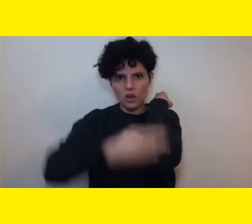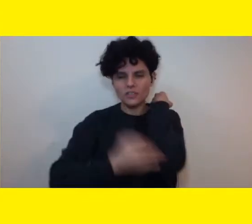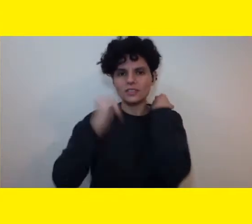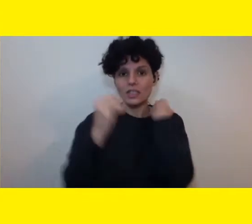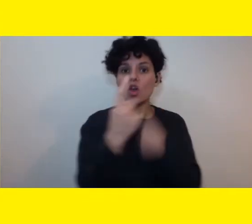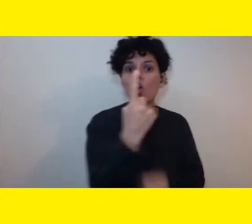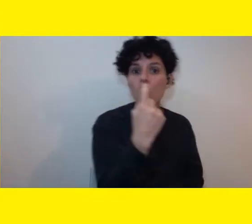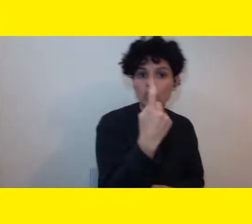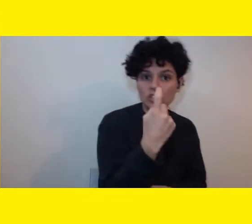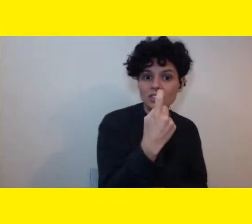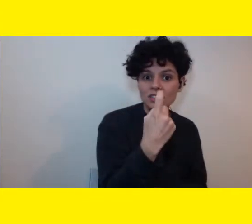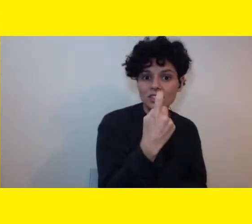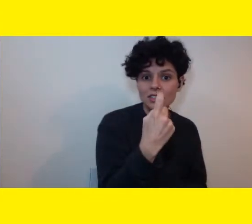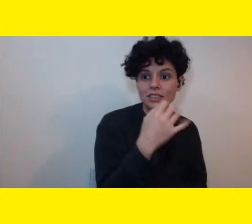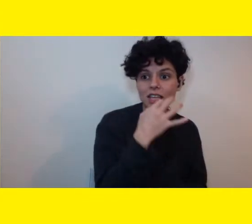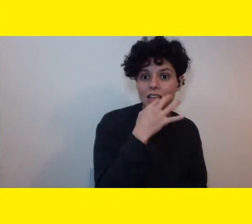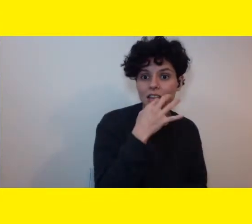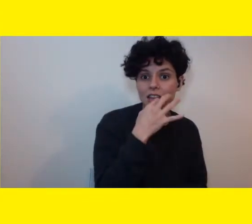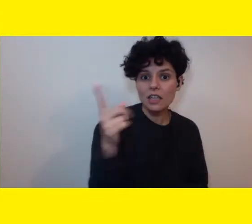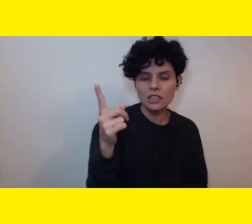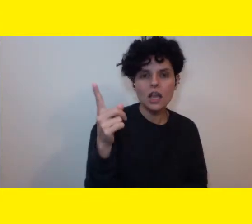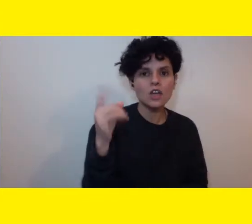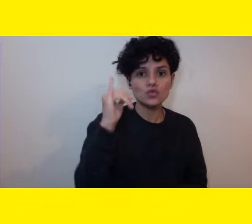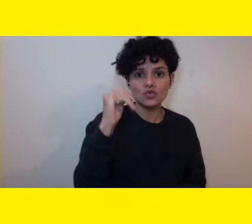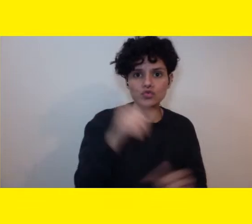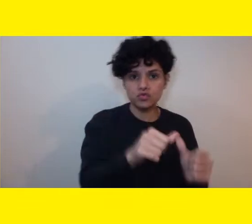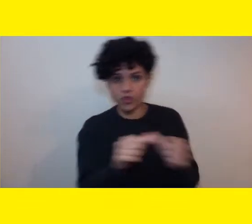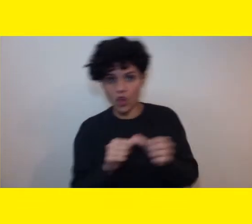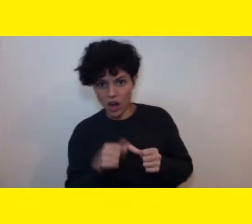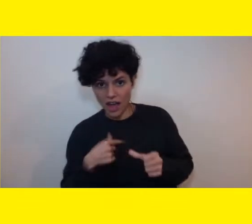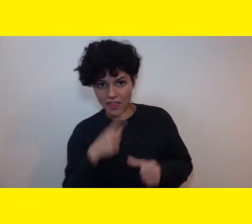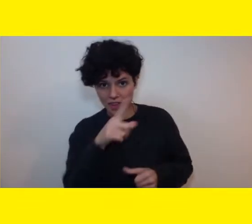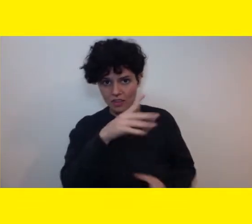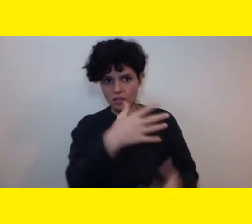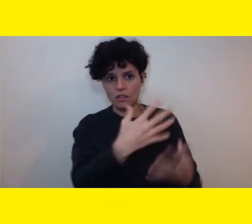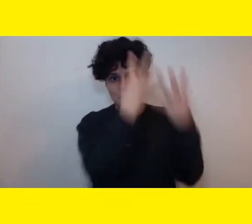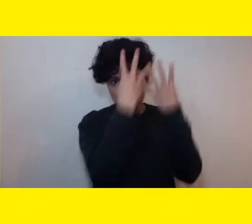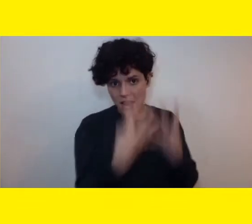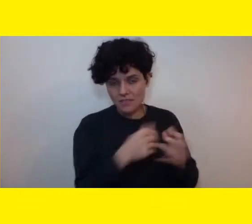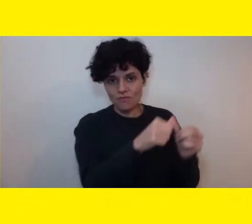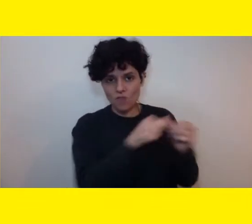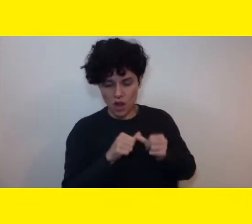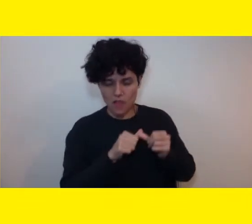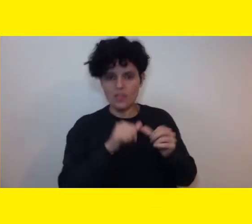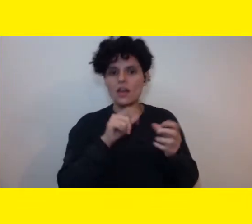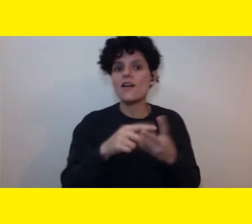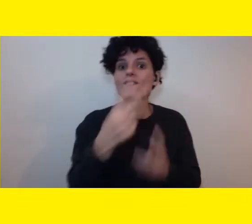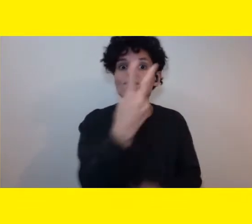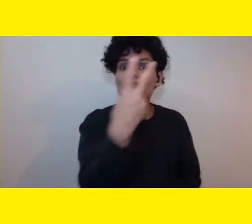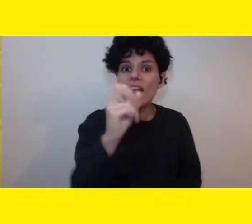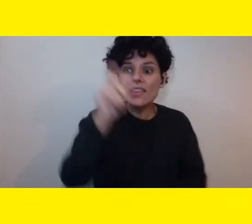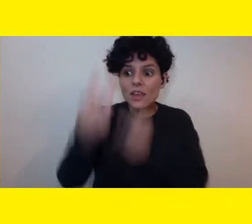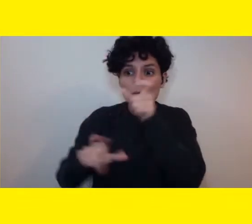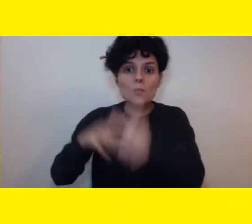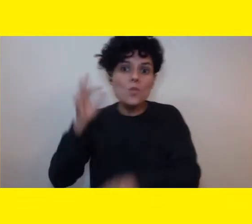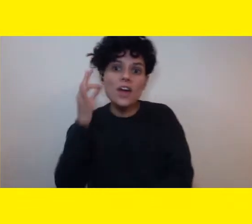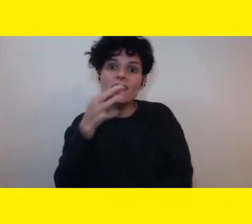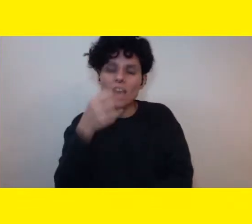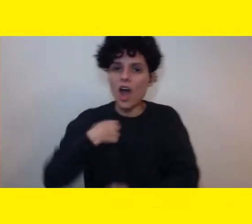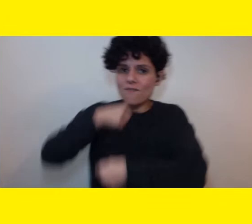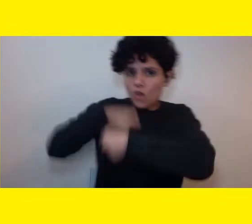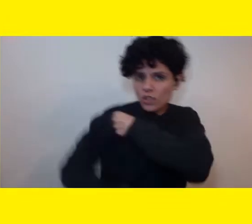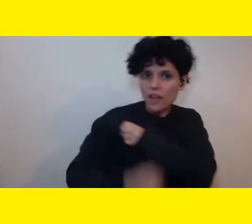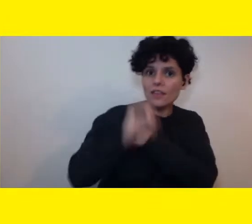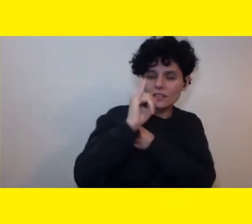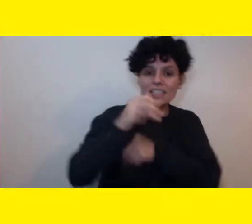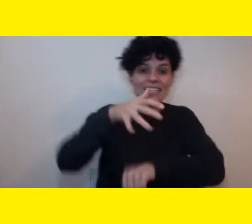testimonios que habían sido violadas. 20 habían señalado que habían abortado, y 15 que habían tenido